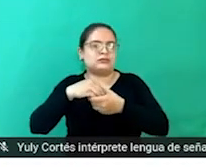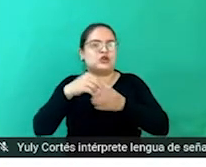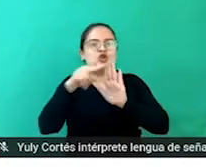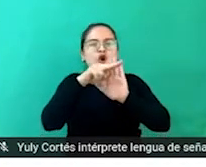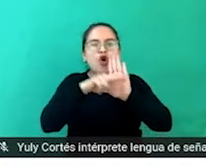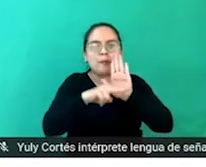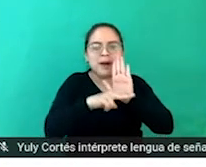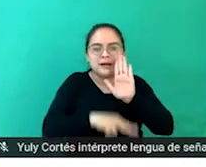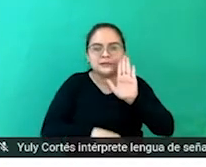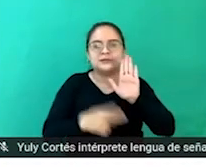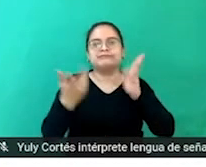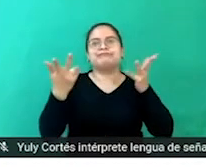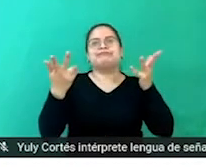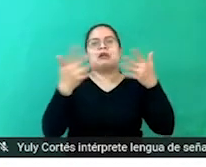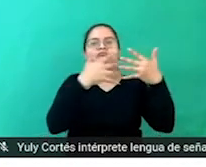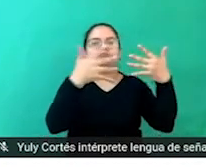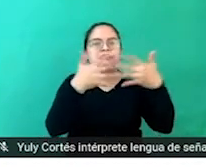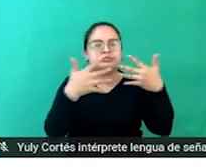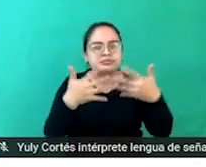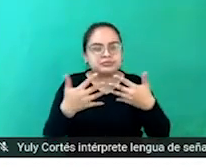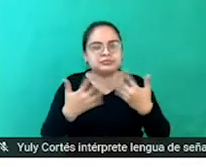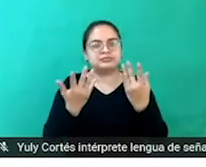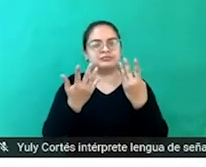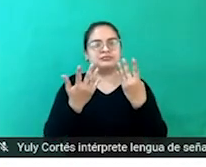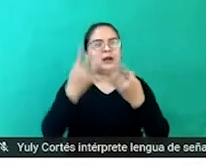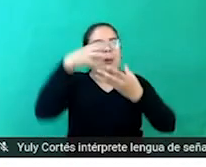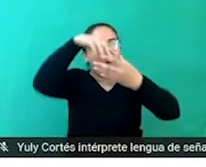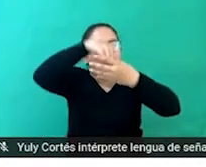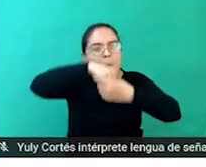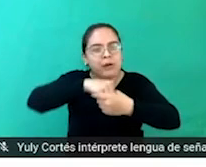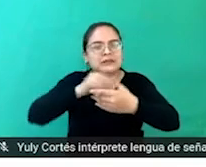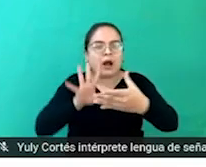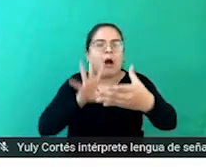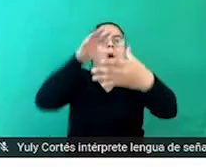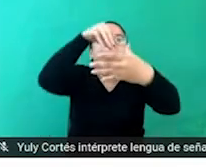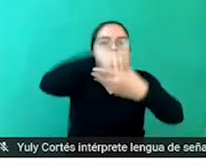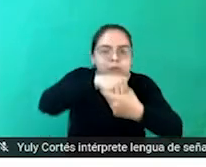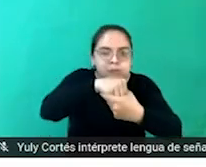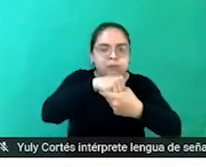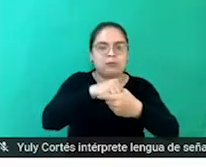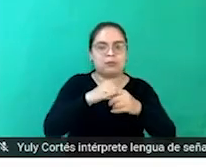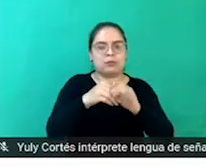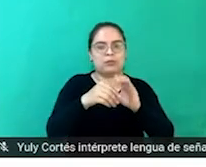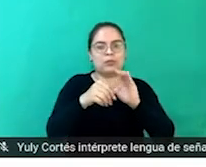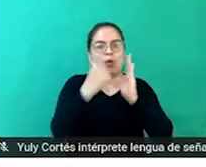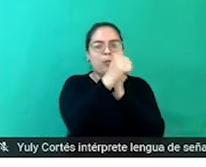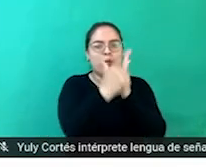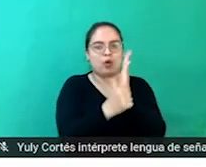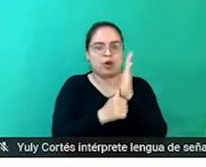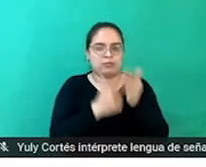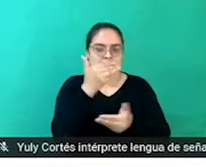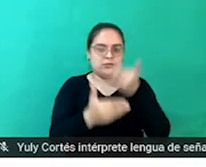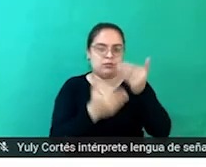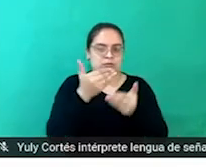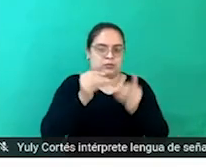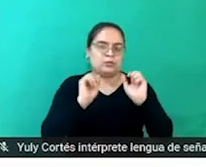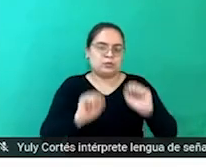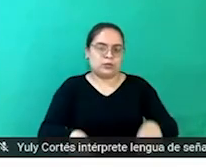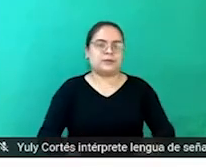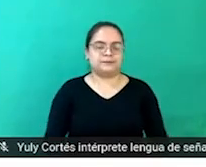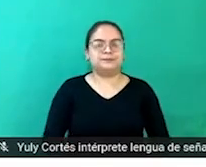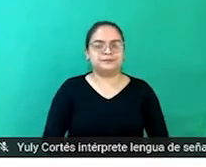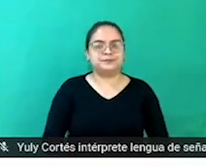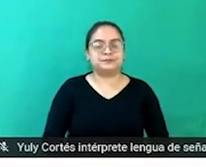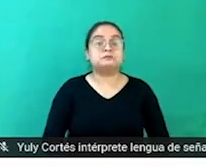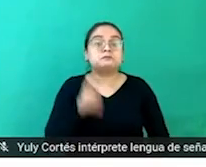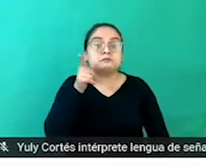reglamentos, a los algoritmos, a las lógicas que nosotros le hayamos incluido a este proceso. Vale decir